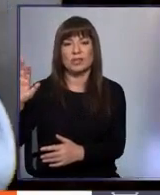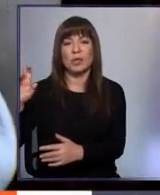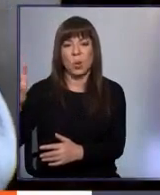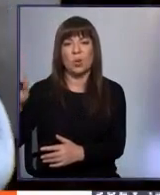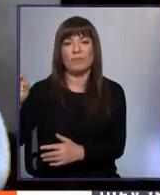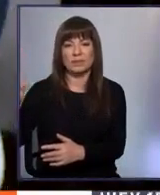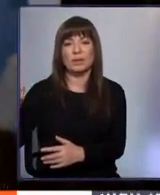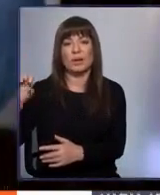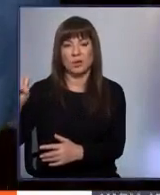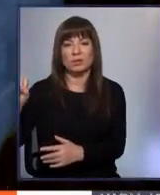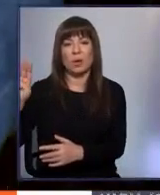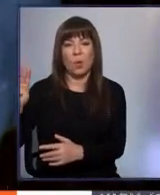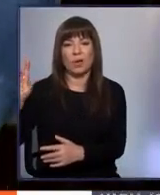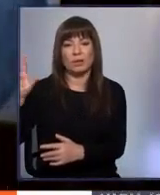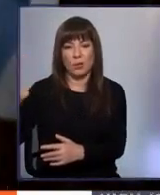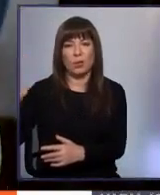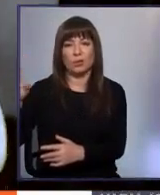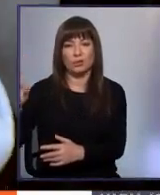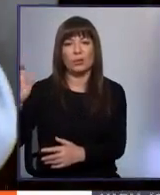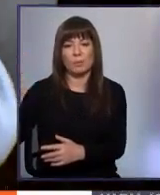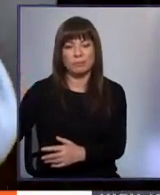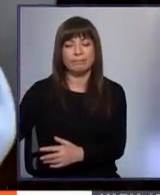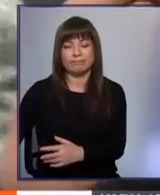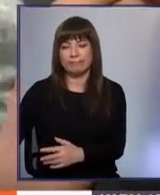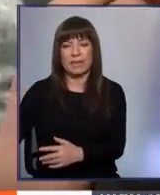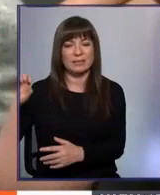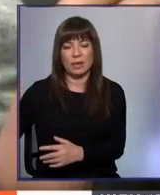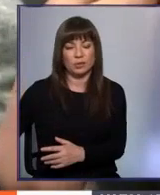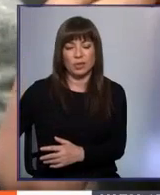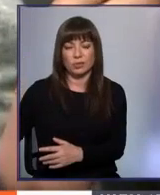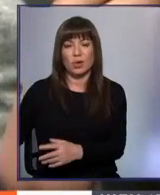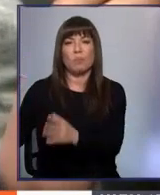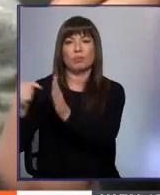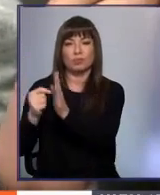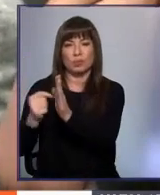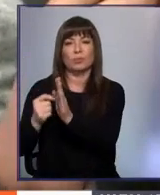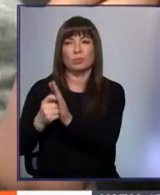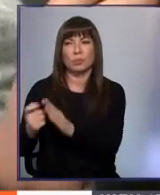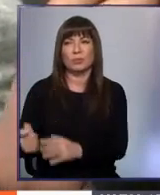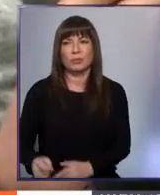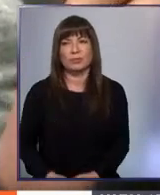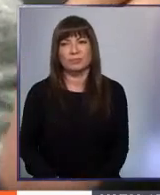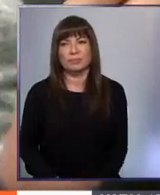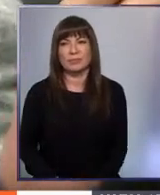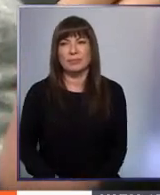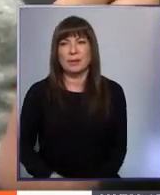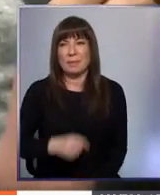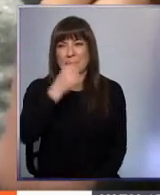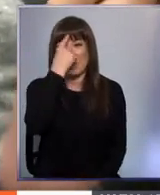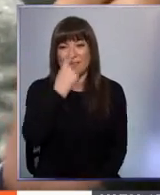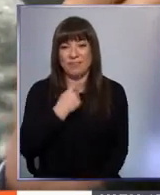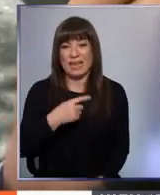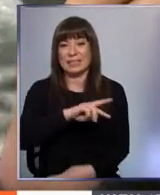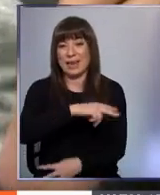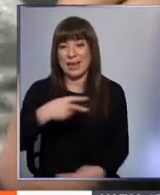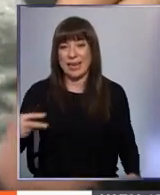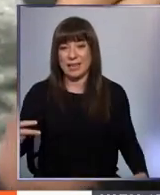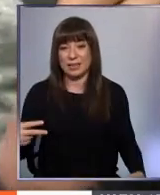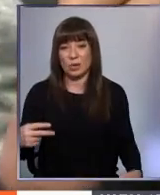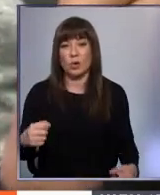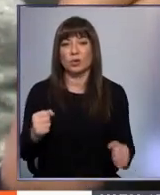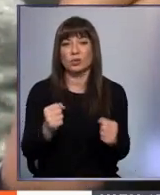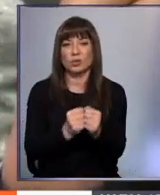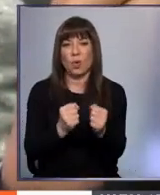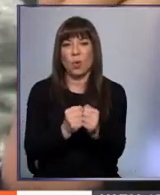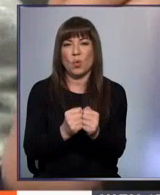41.797.684.595.048.300.000.000. perfiles genéticos con un match